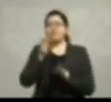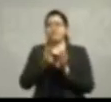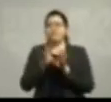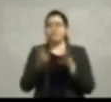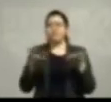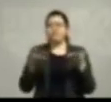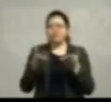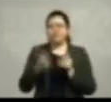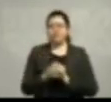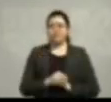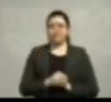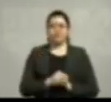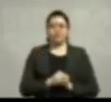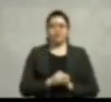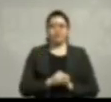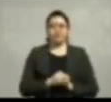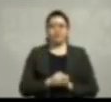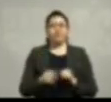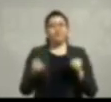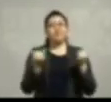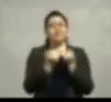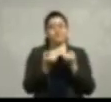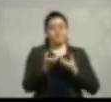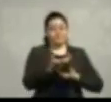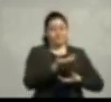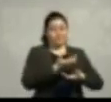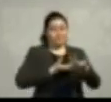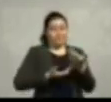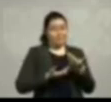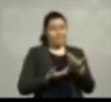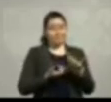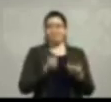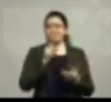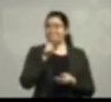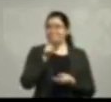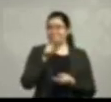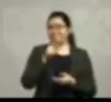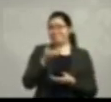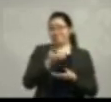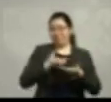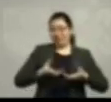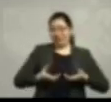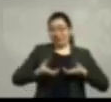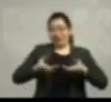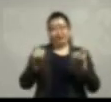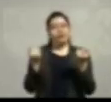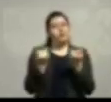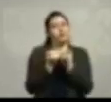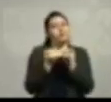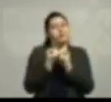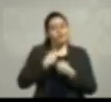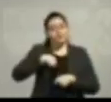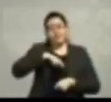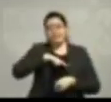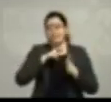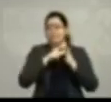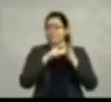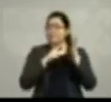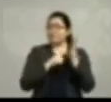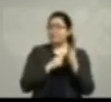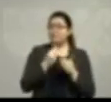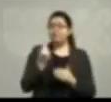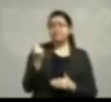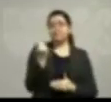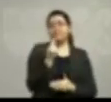estos casos. Así como en el comercio establecido, igual en el comercio en vía pública, pues tenemos que guardar ciertas reglas,